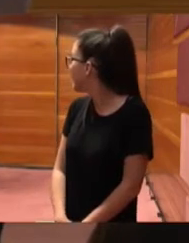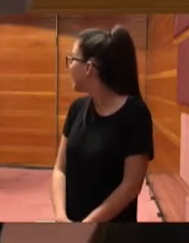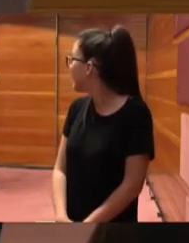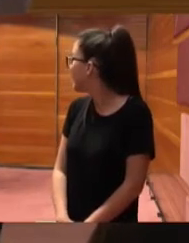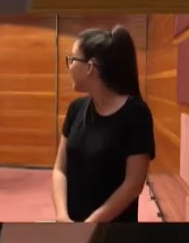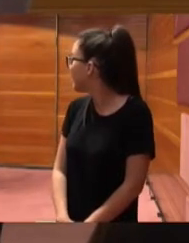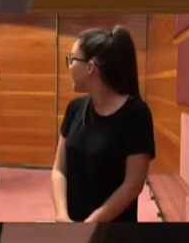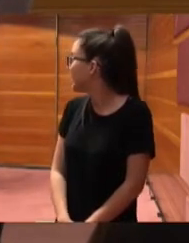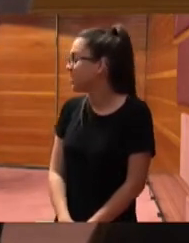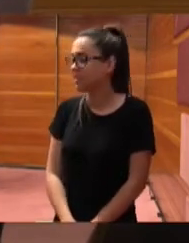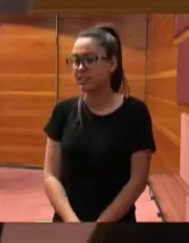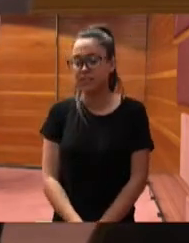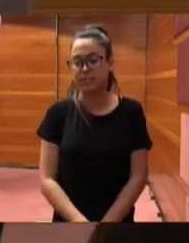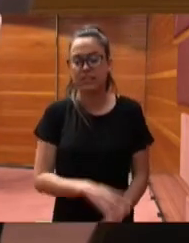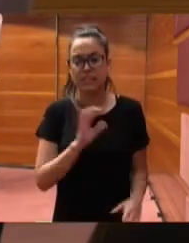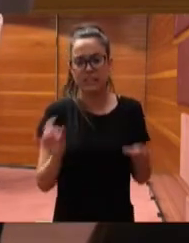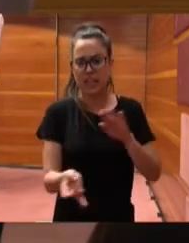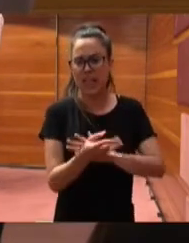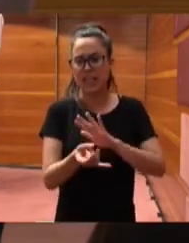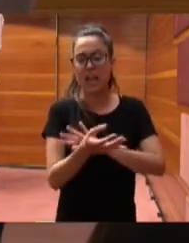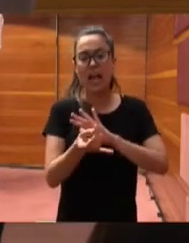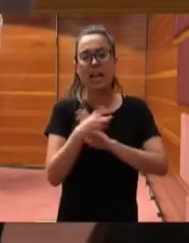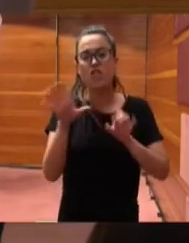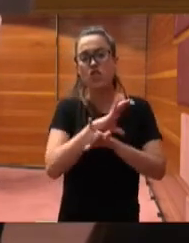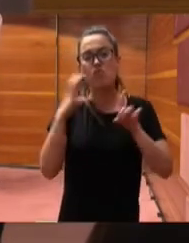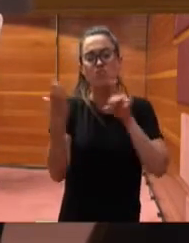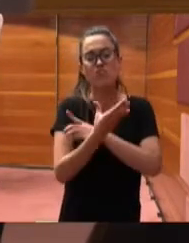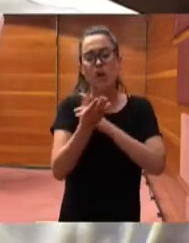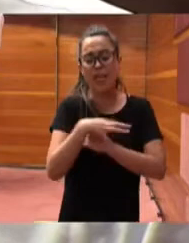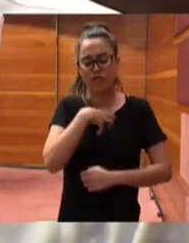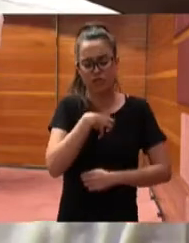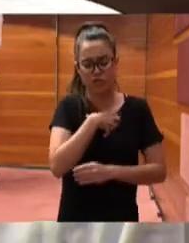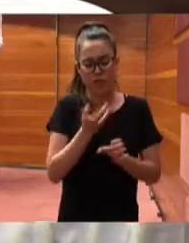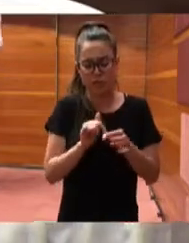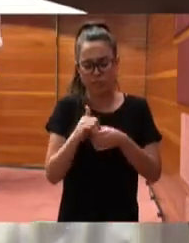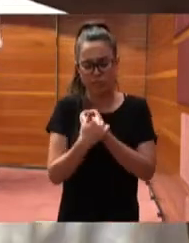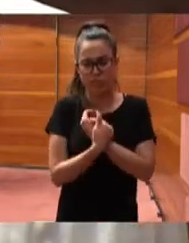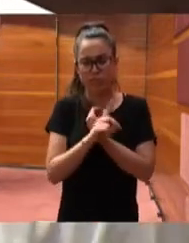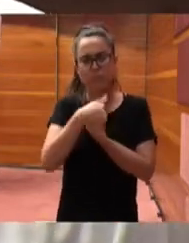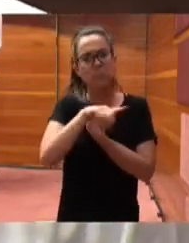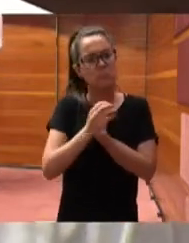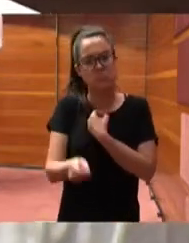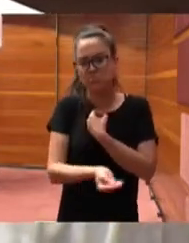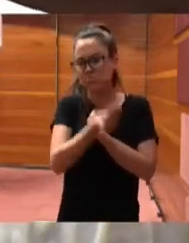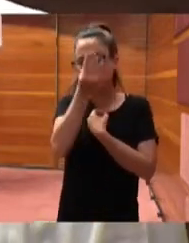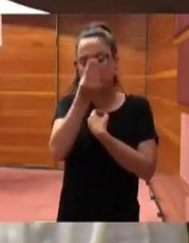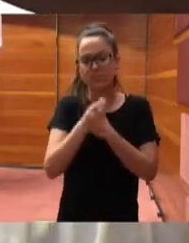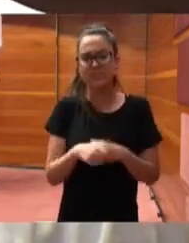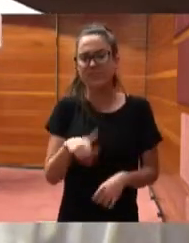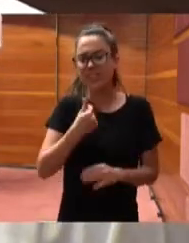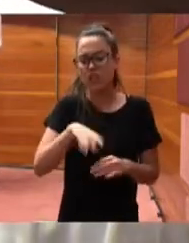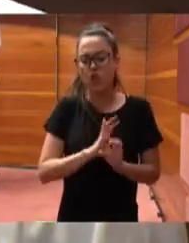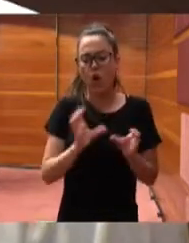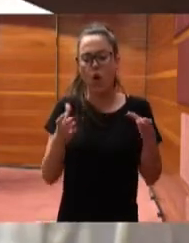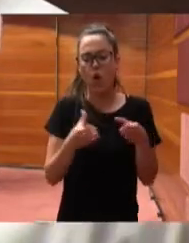además, internamente, ha creado una comunidad de funcionarios de todas las áreas interesados en la participación, ha transversalizado, que se hacen llamar el equipo